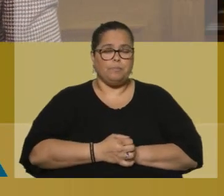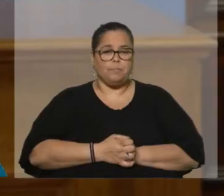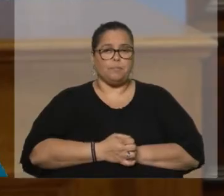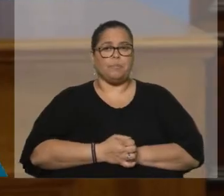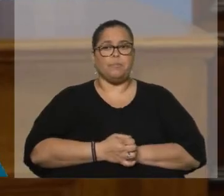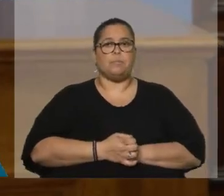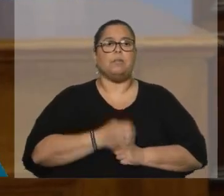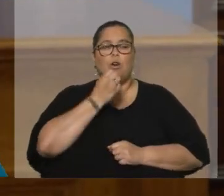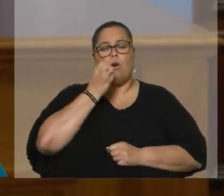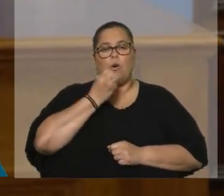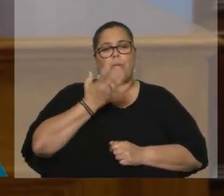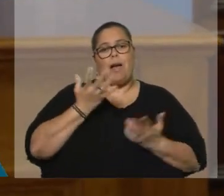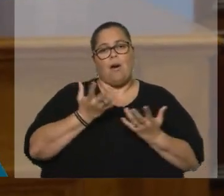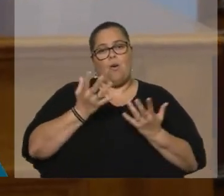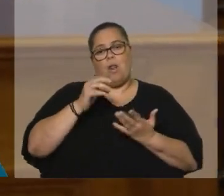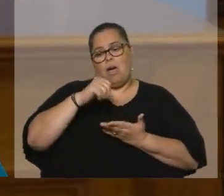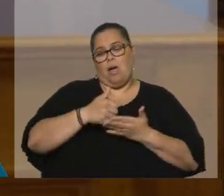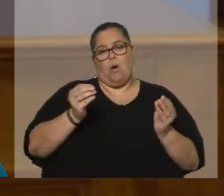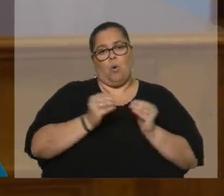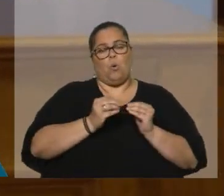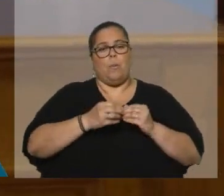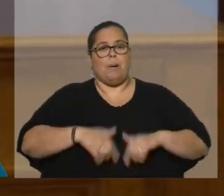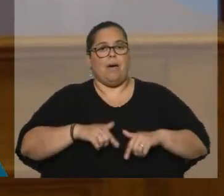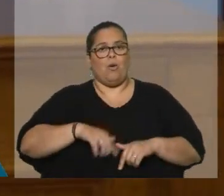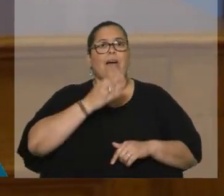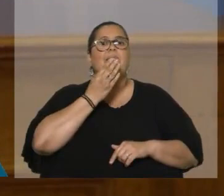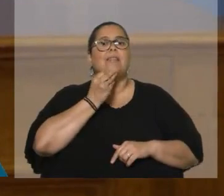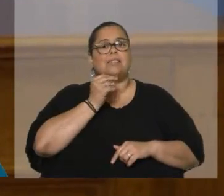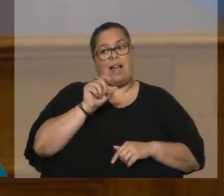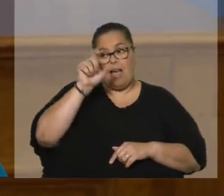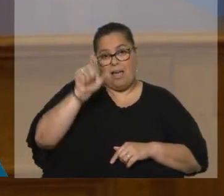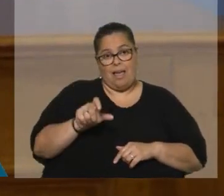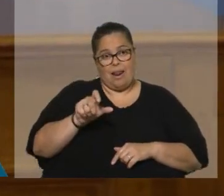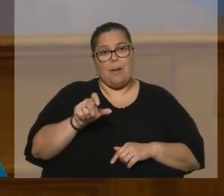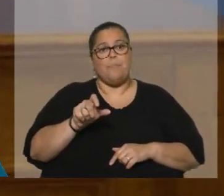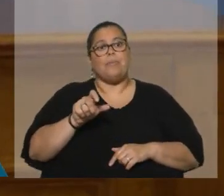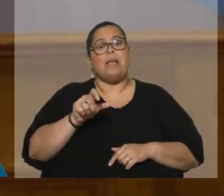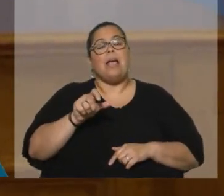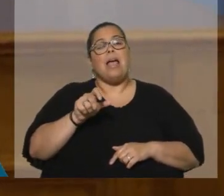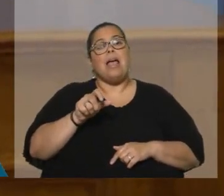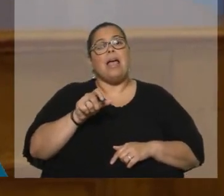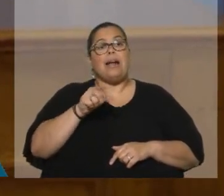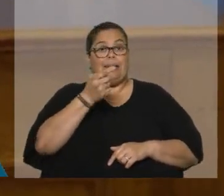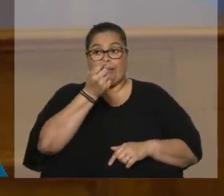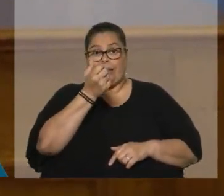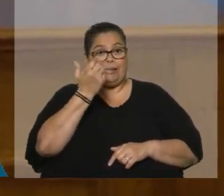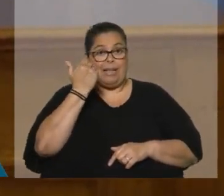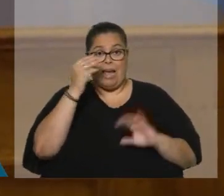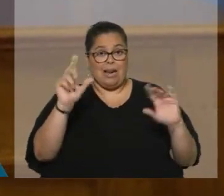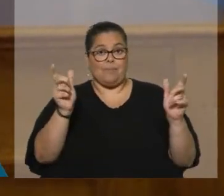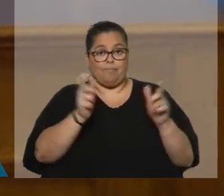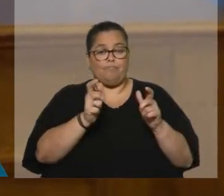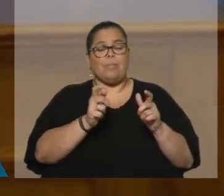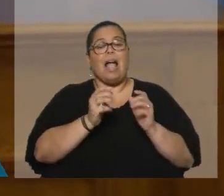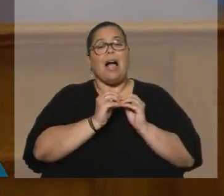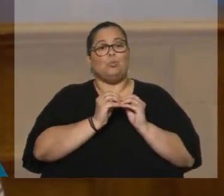Qué tal cómo están estamos Sí con la embajadora de Israel michal herovic y estamos acaba de ser recibida por la comisión de asuntos